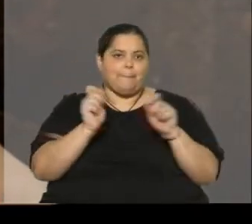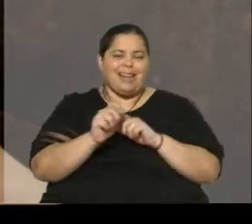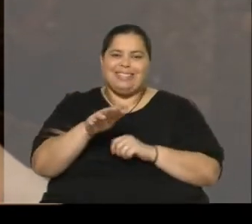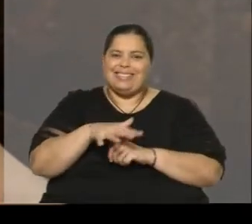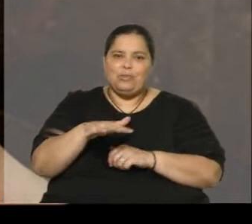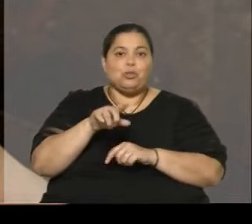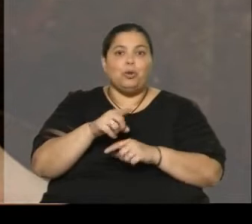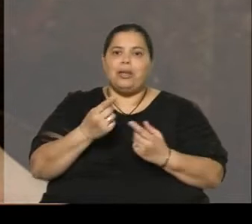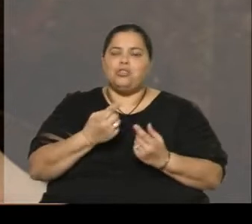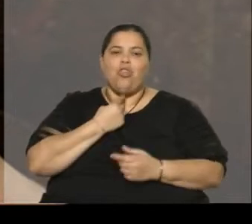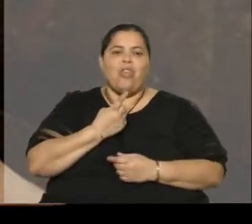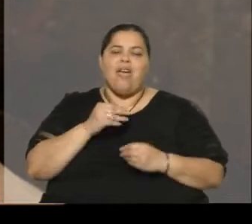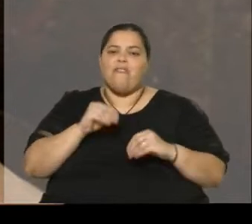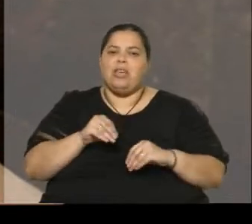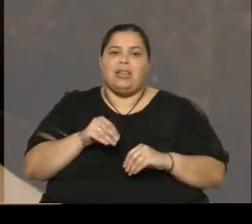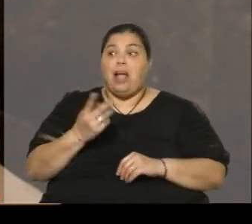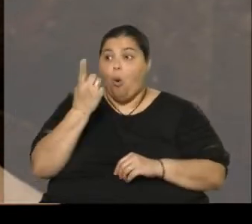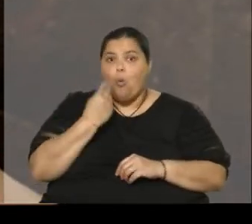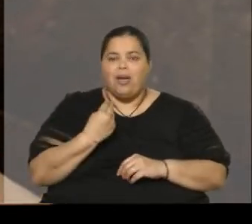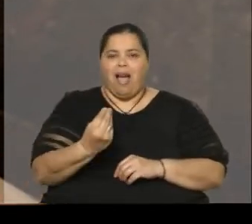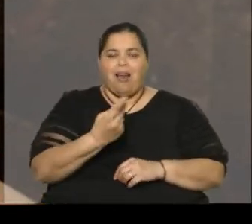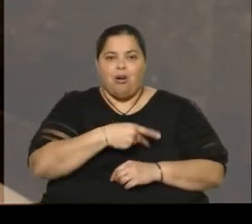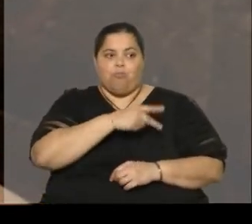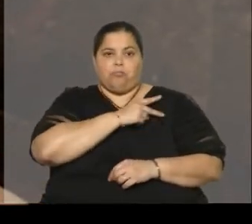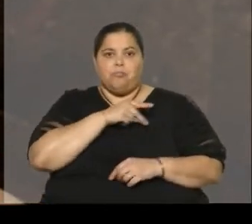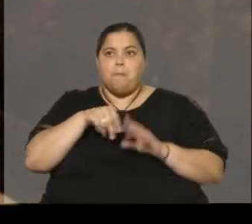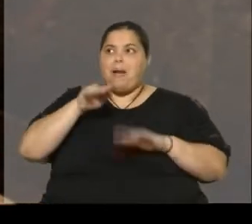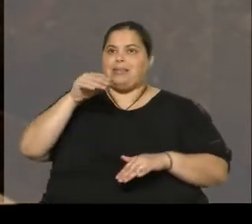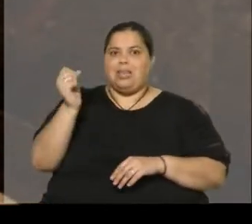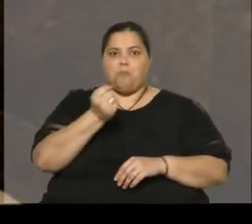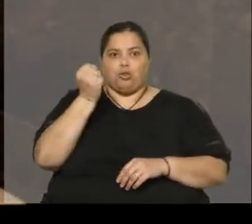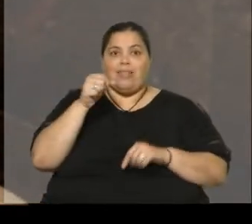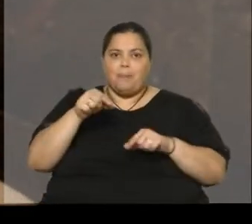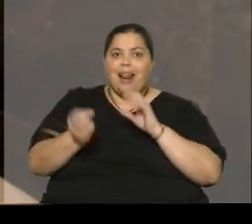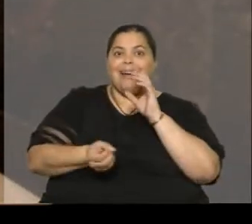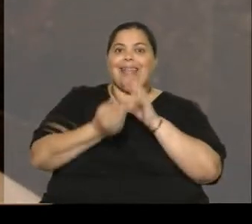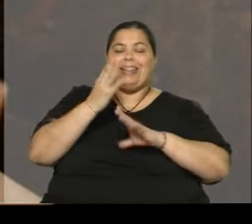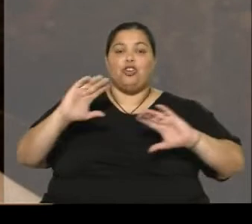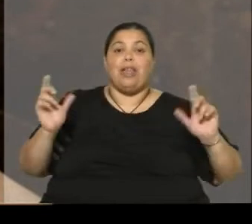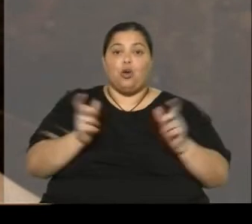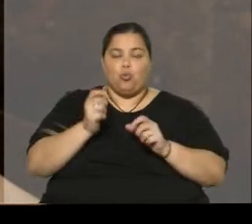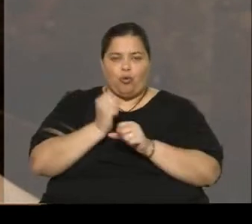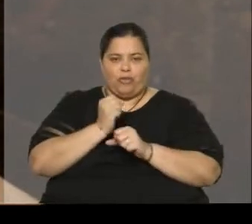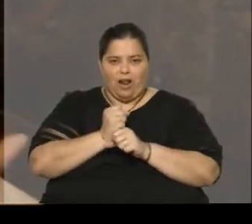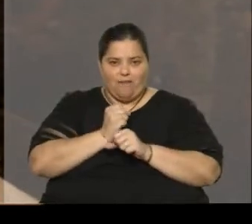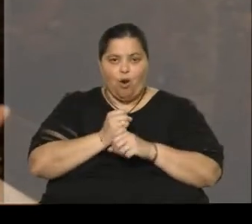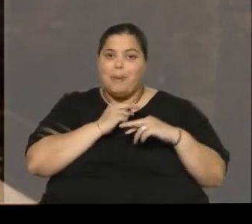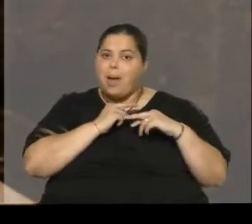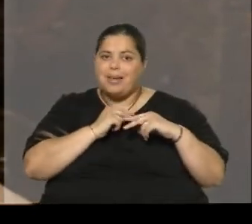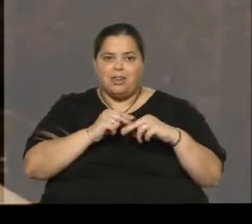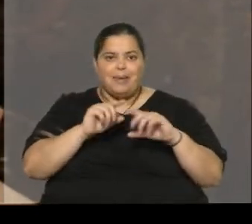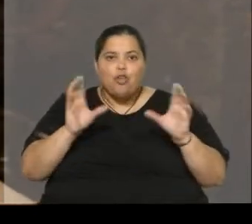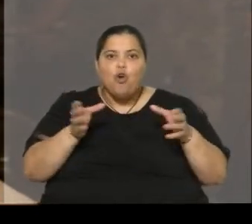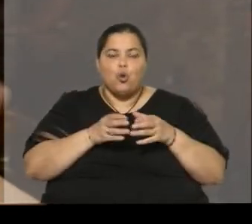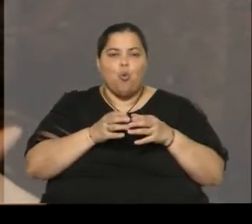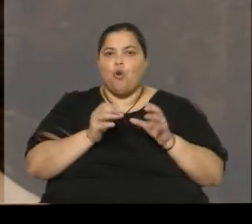eso debilita uno de los cargos más importantes para la creación de grupos de trabajo y para el mantenimiento de los grupos.